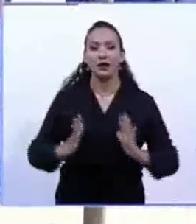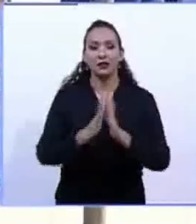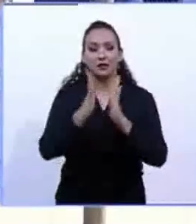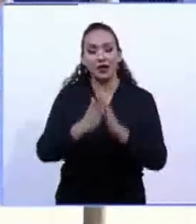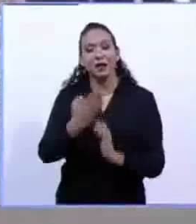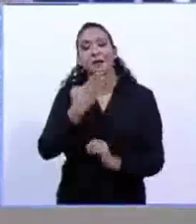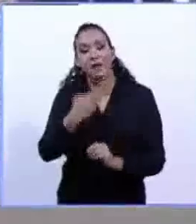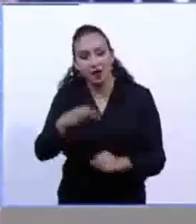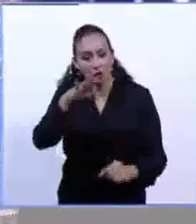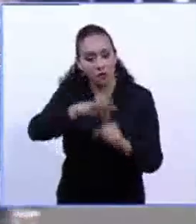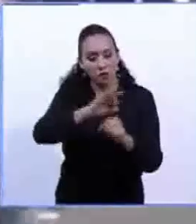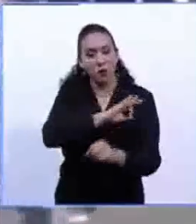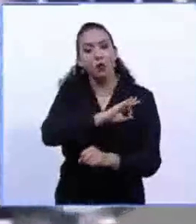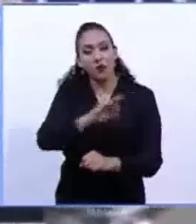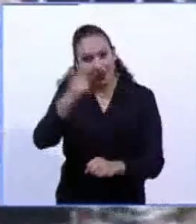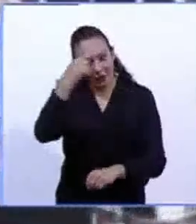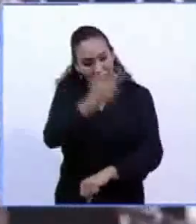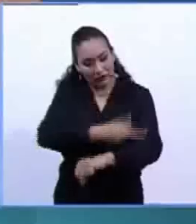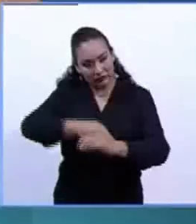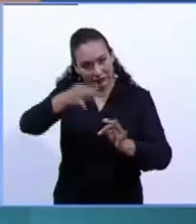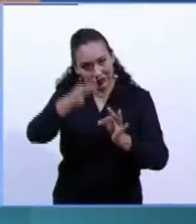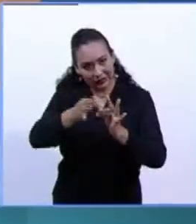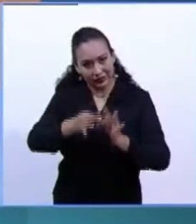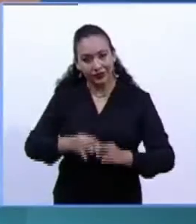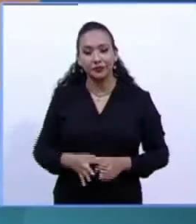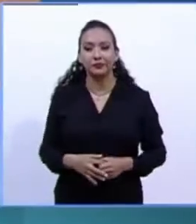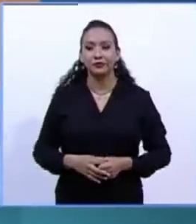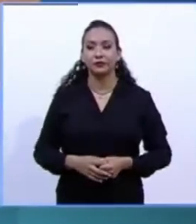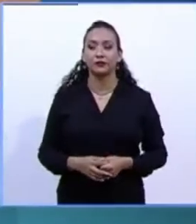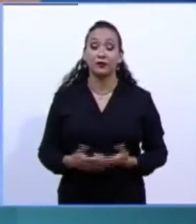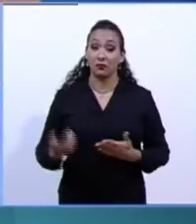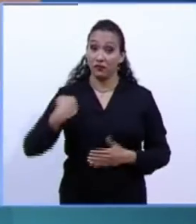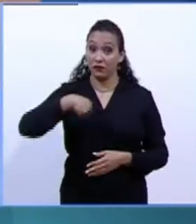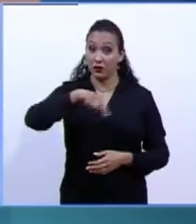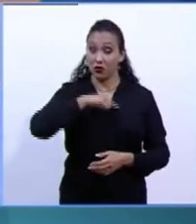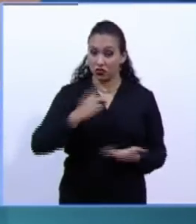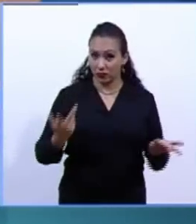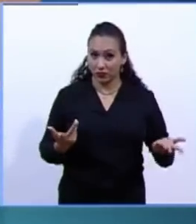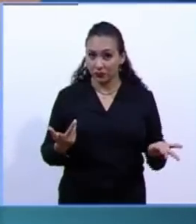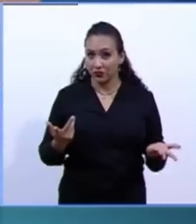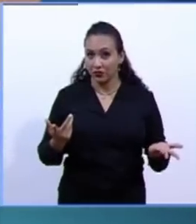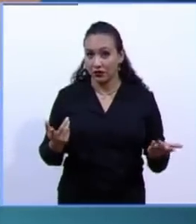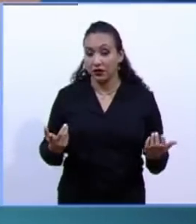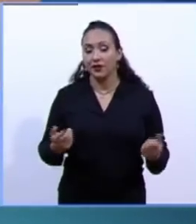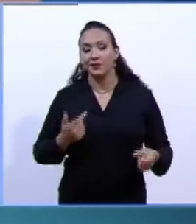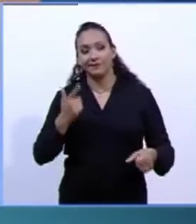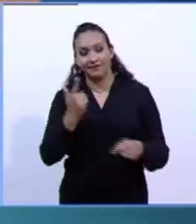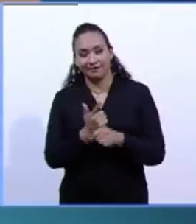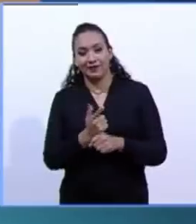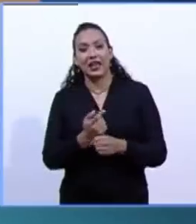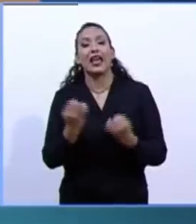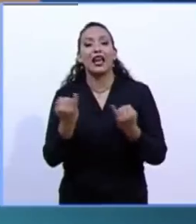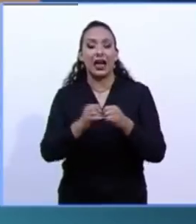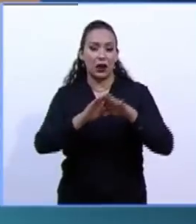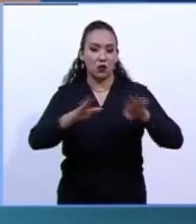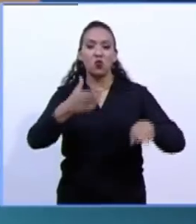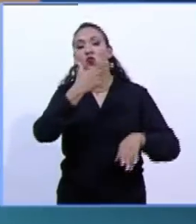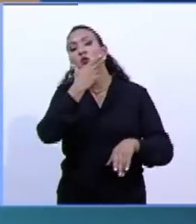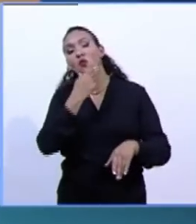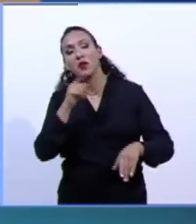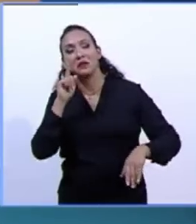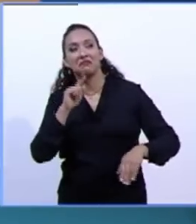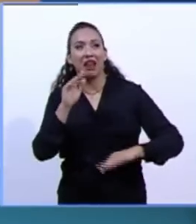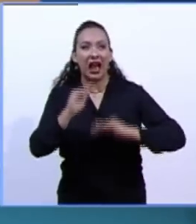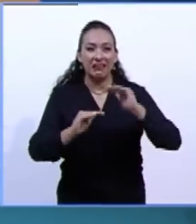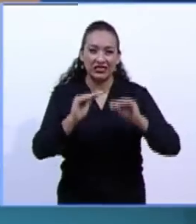y activa en los procesos electorales. Para todos nosotros es evidente que en un mundo donde la democracia enfrenta retos